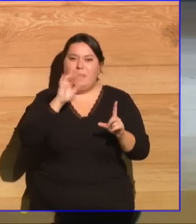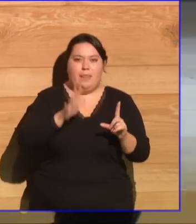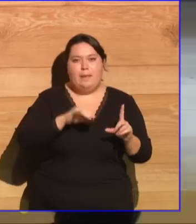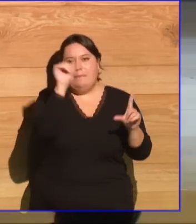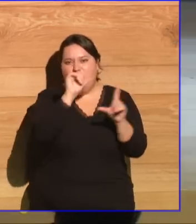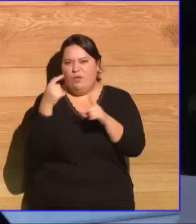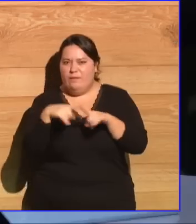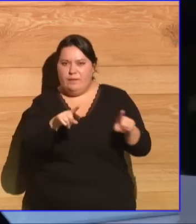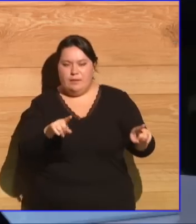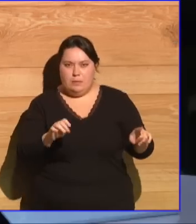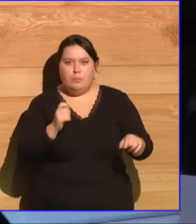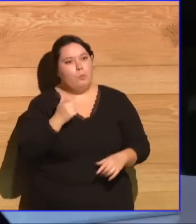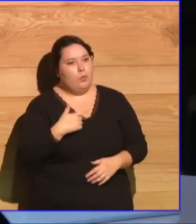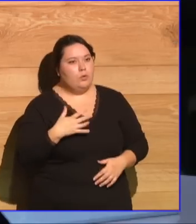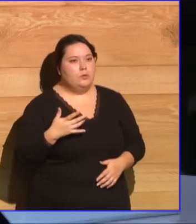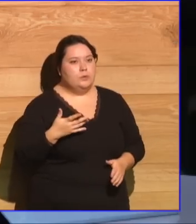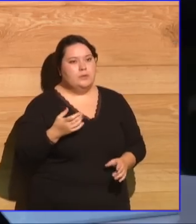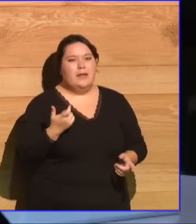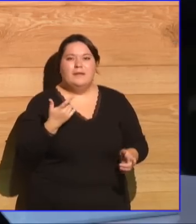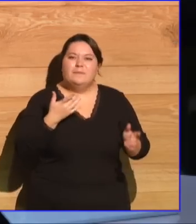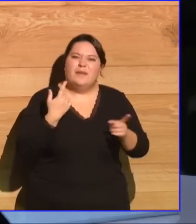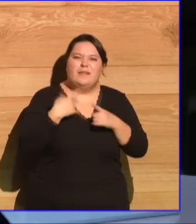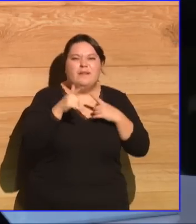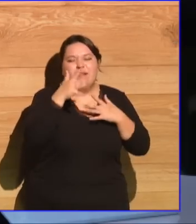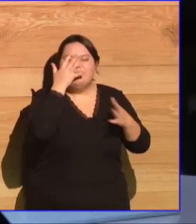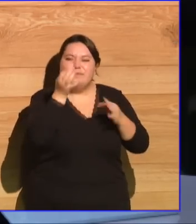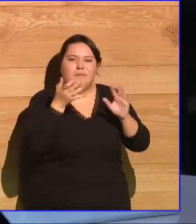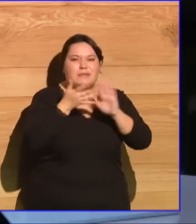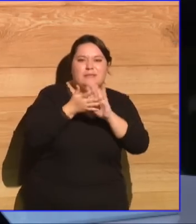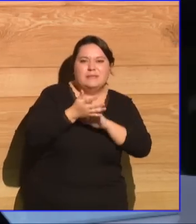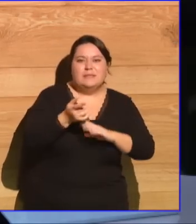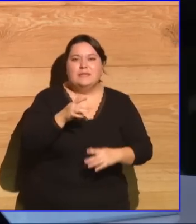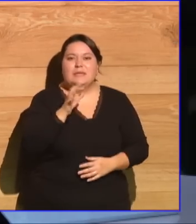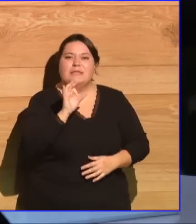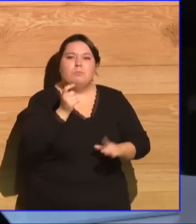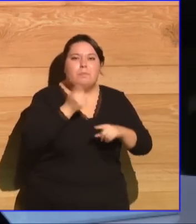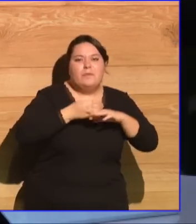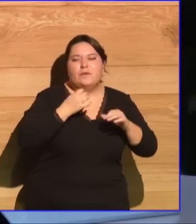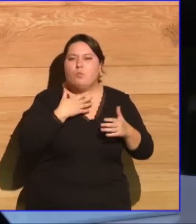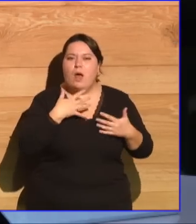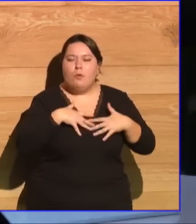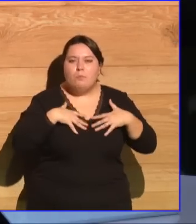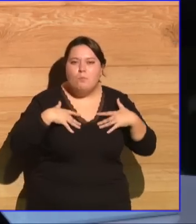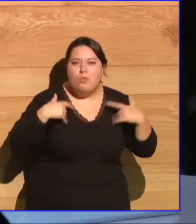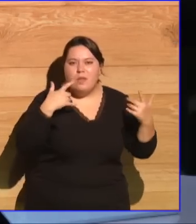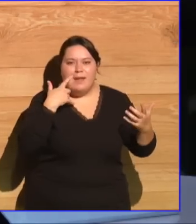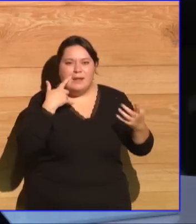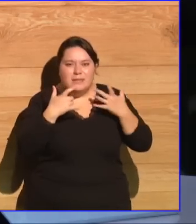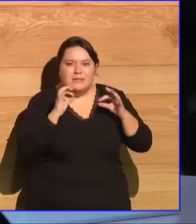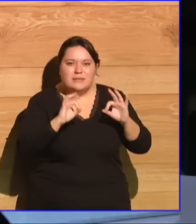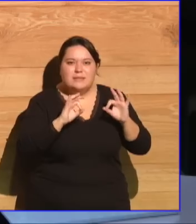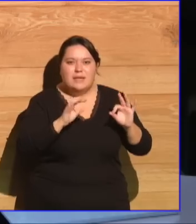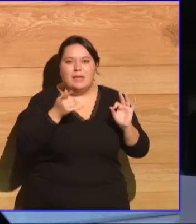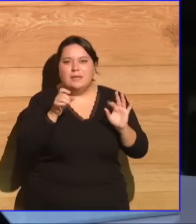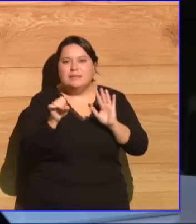poco. Es difícil determinar el tono porque Spielberg imprime tanto emocional y estilísticamente su sello a